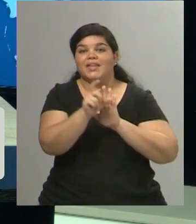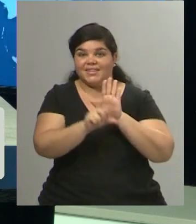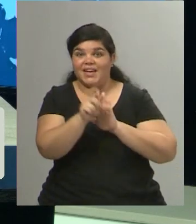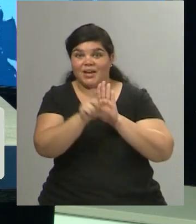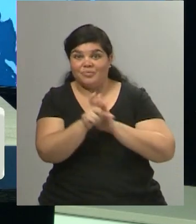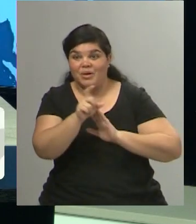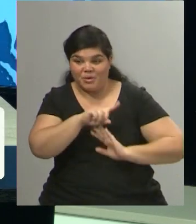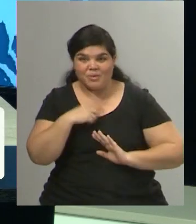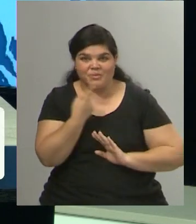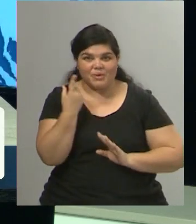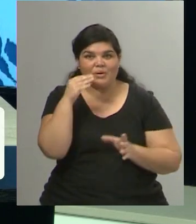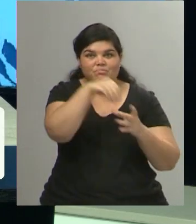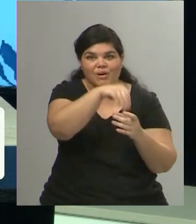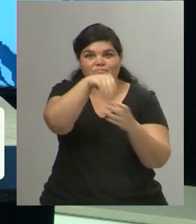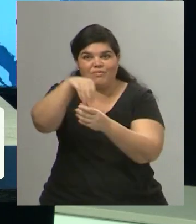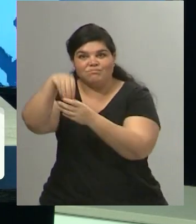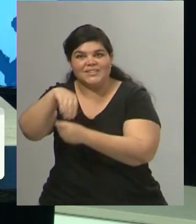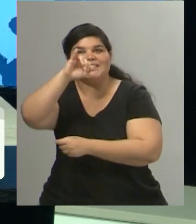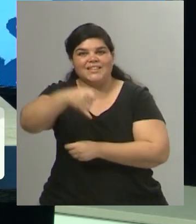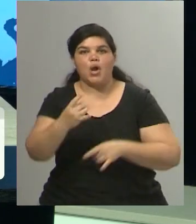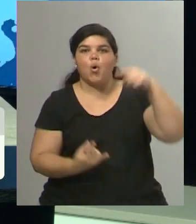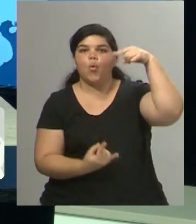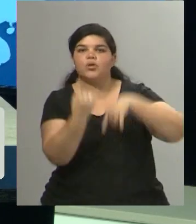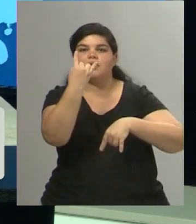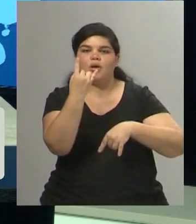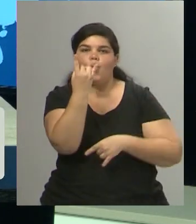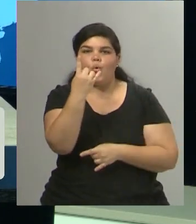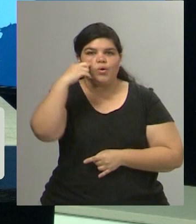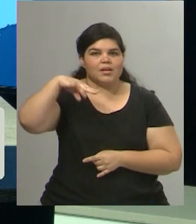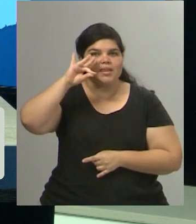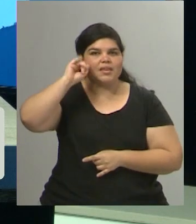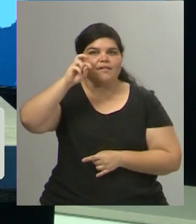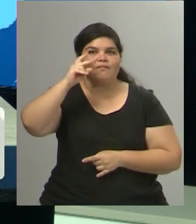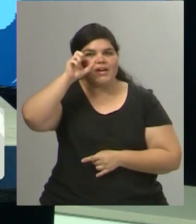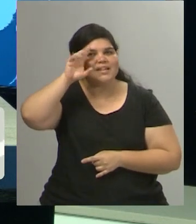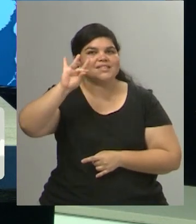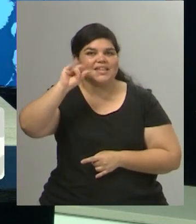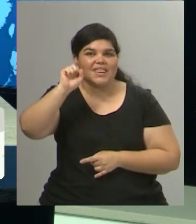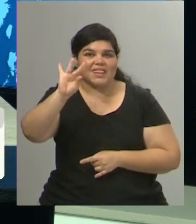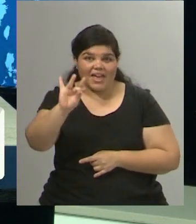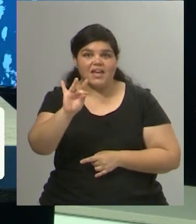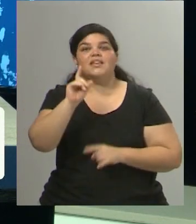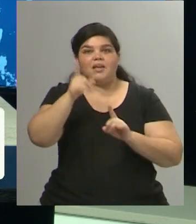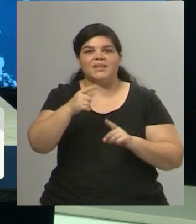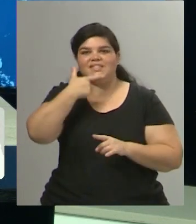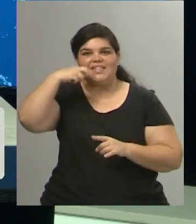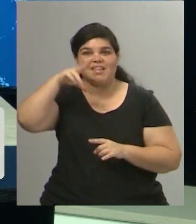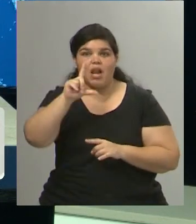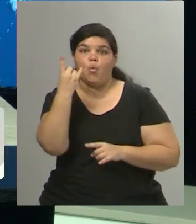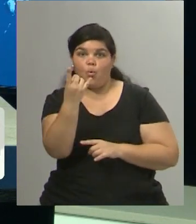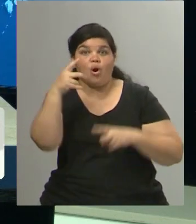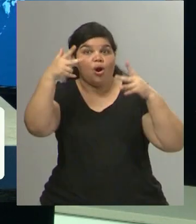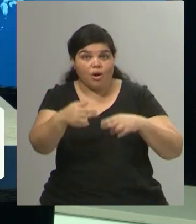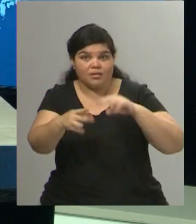Estamos presentes en todas las redes como Unidiversidad y también nos encuentran como Señal U. Momento de ir a la pausa.